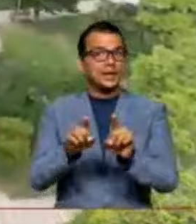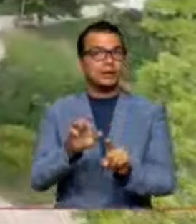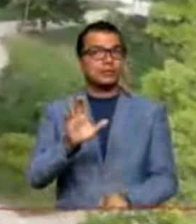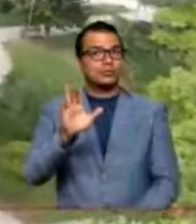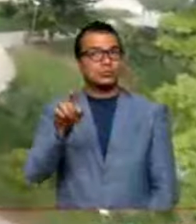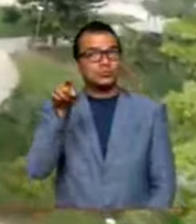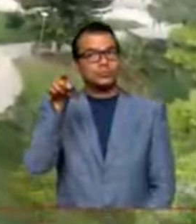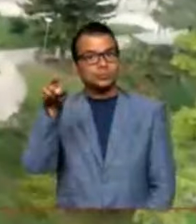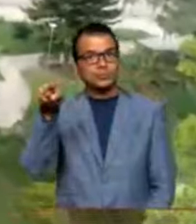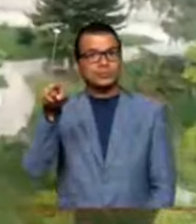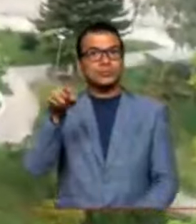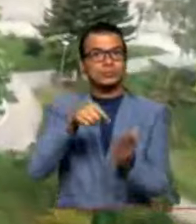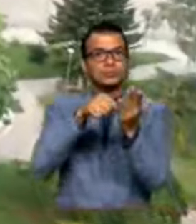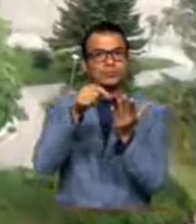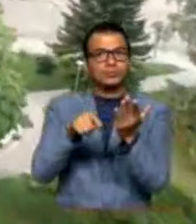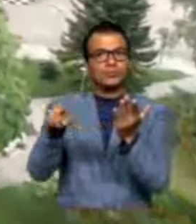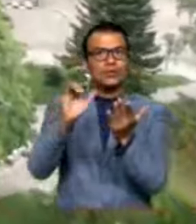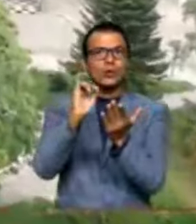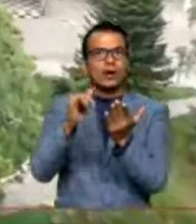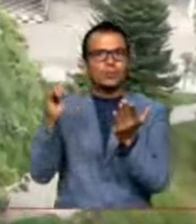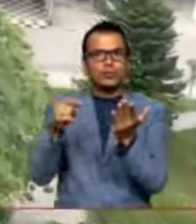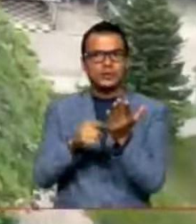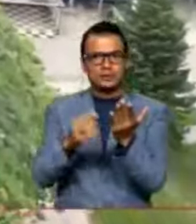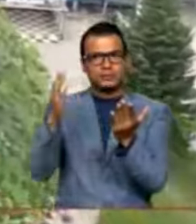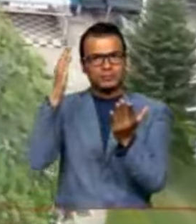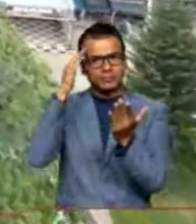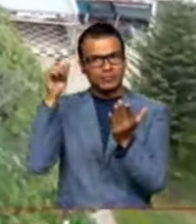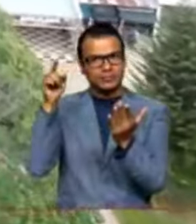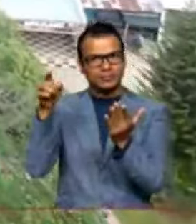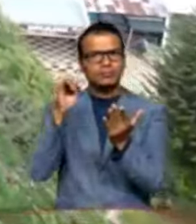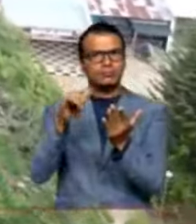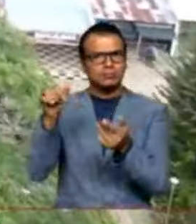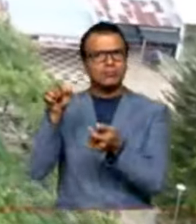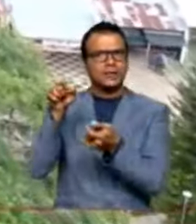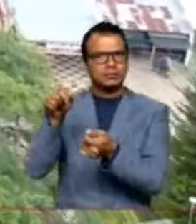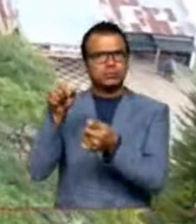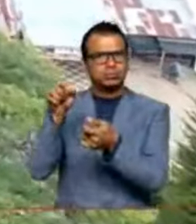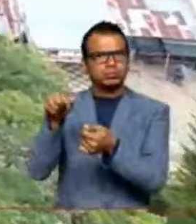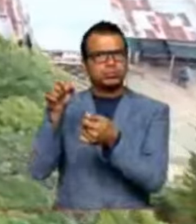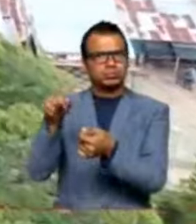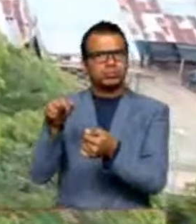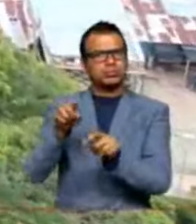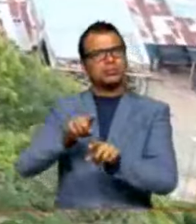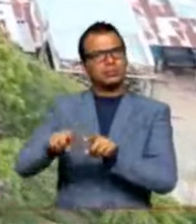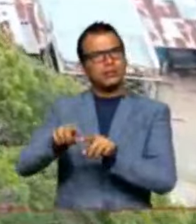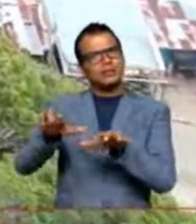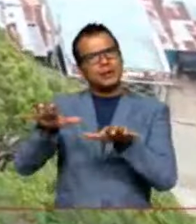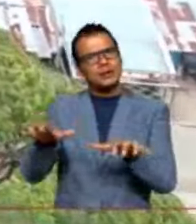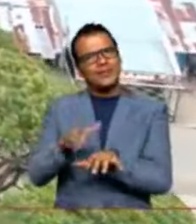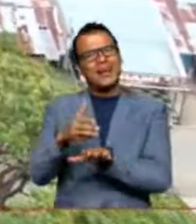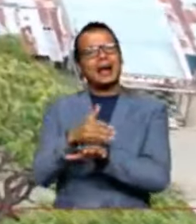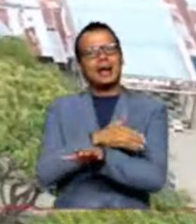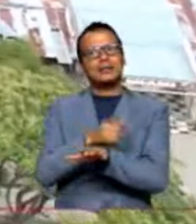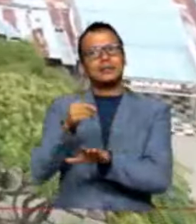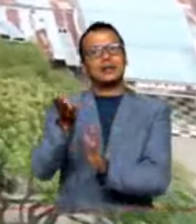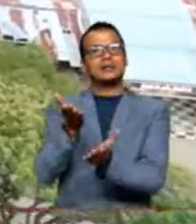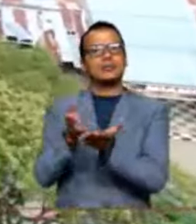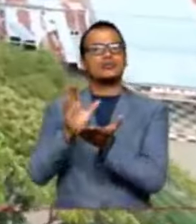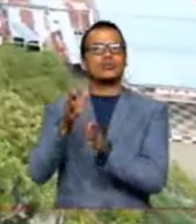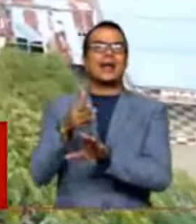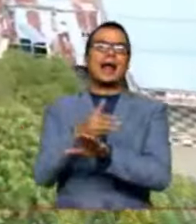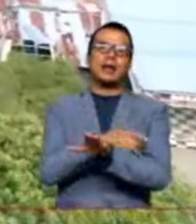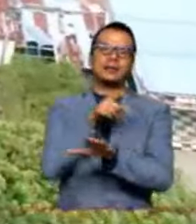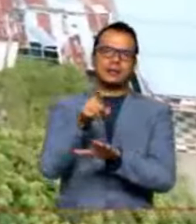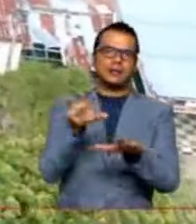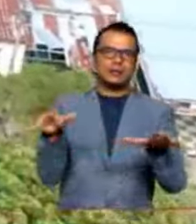los contratos se evidenció que el municipio de jamundí efectuó inversiones de actividades preoperativas para el proceso